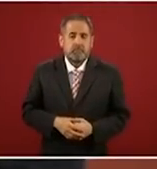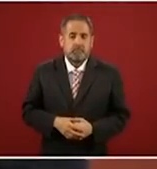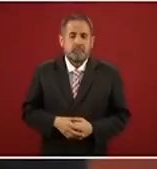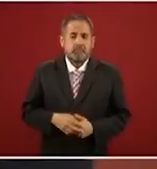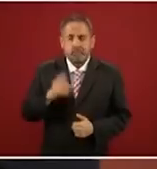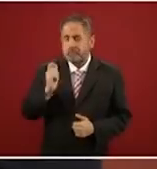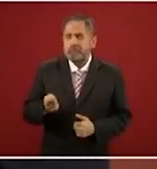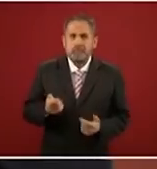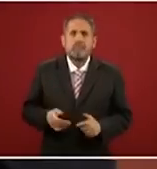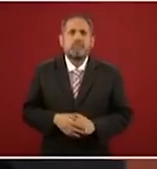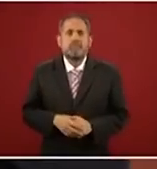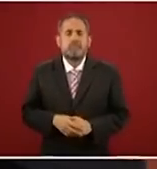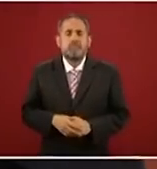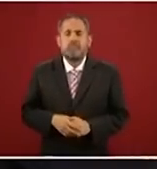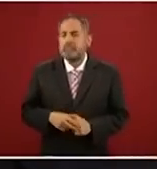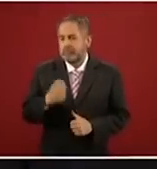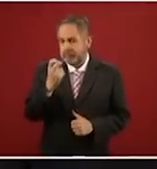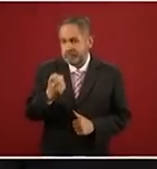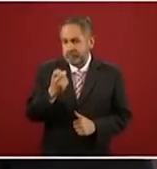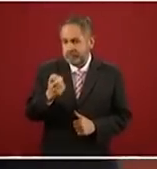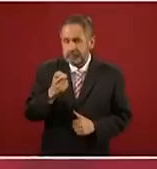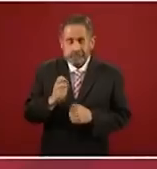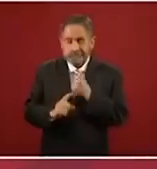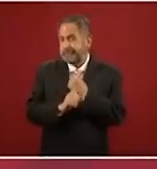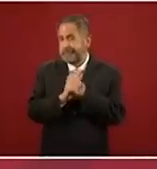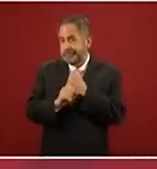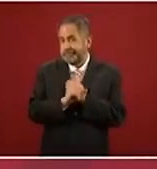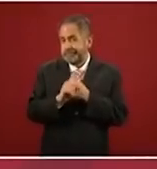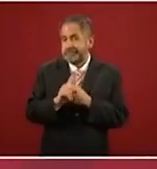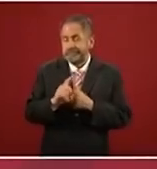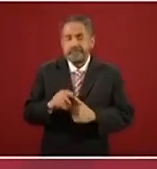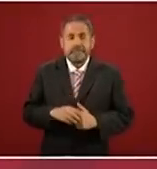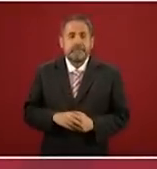entonces ese era un problema